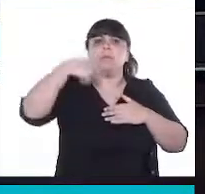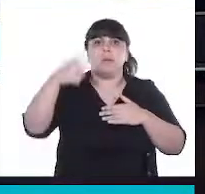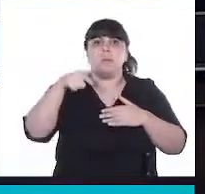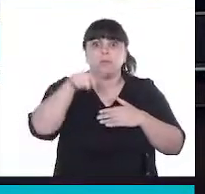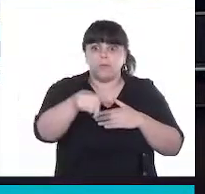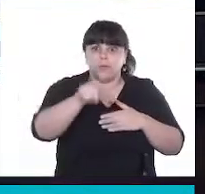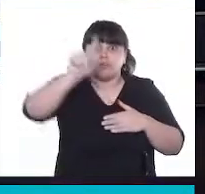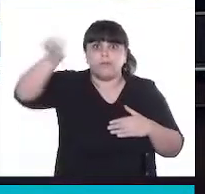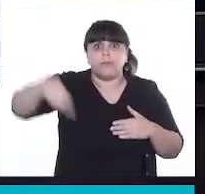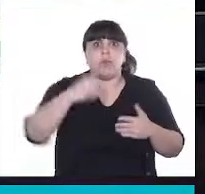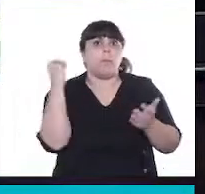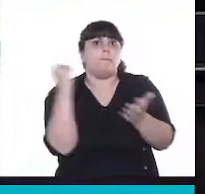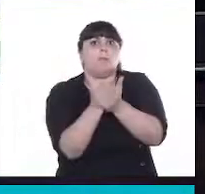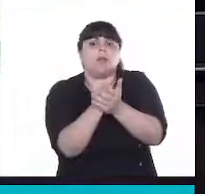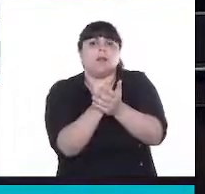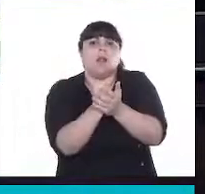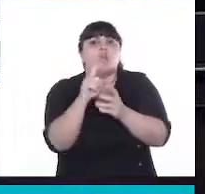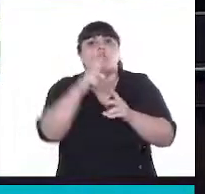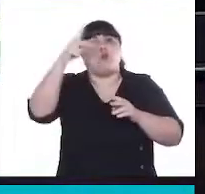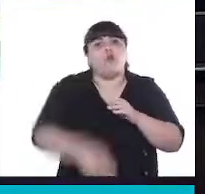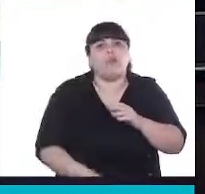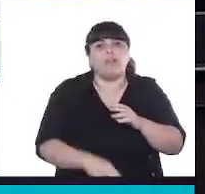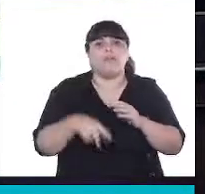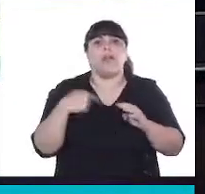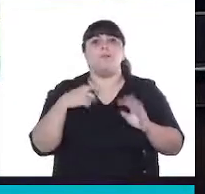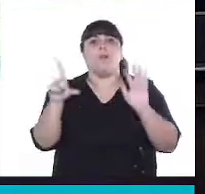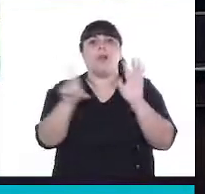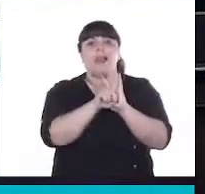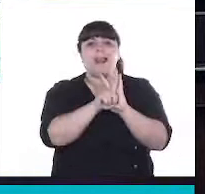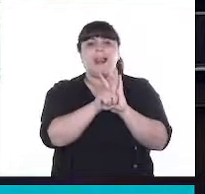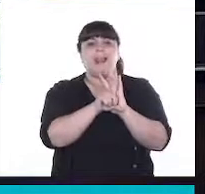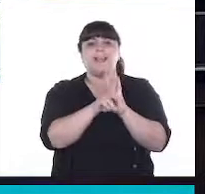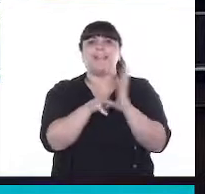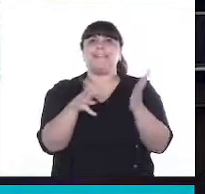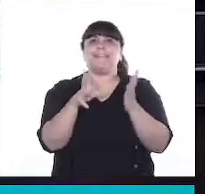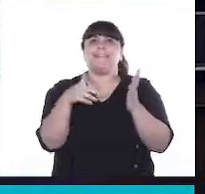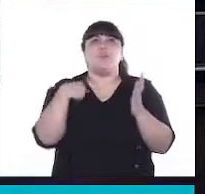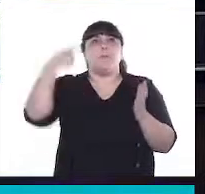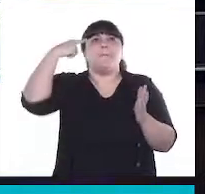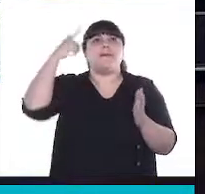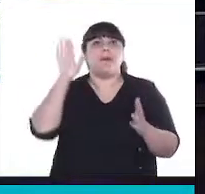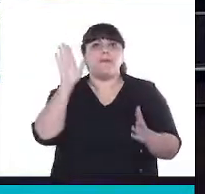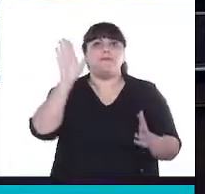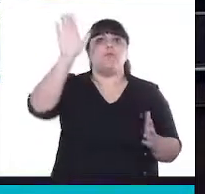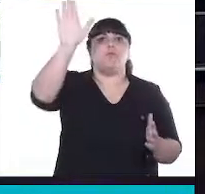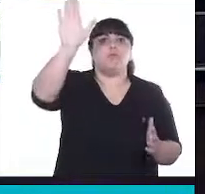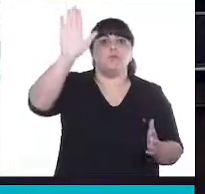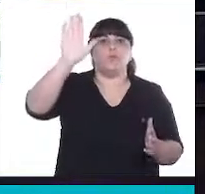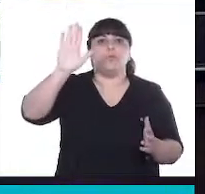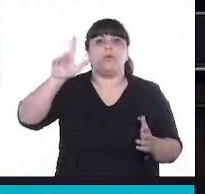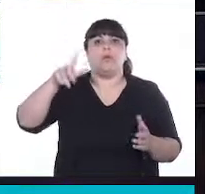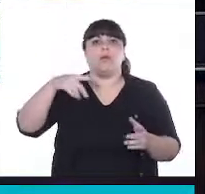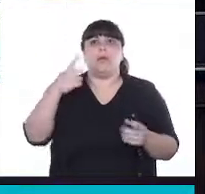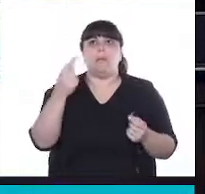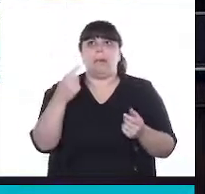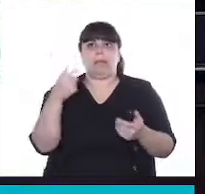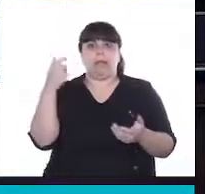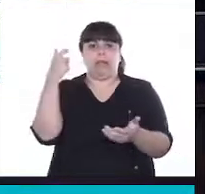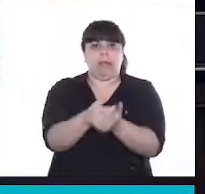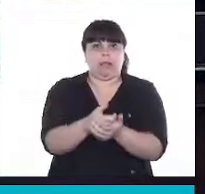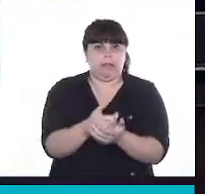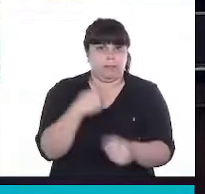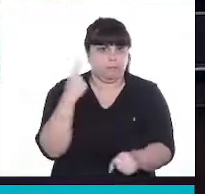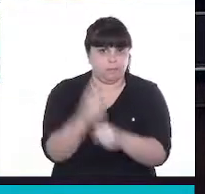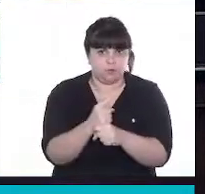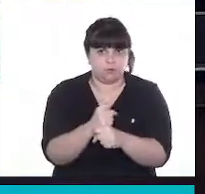arqueológicas cuando votamos leyes no vemos que en el futuro son financiables o se vuelven